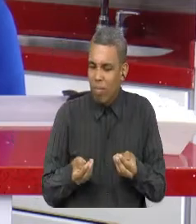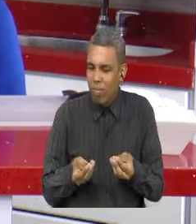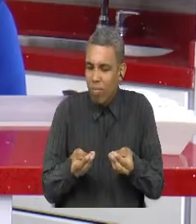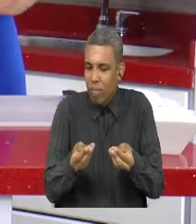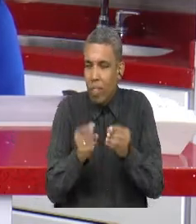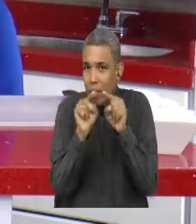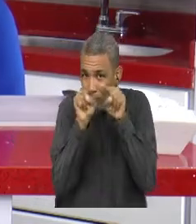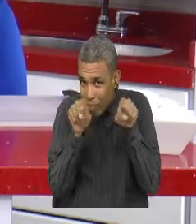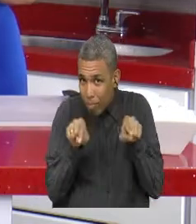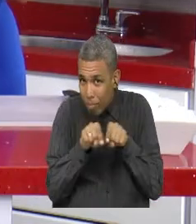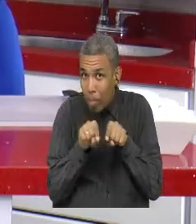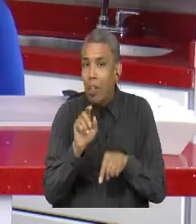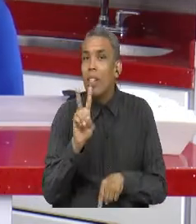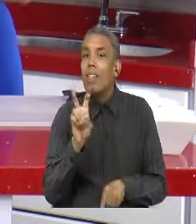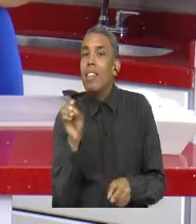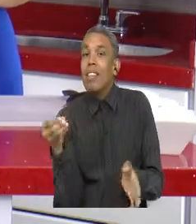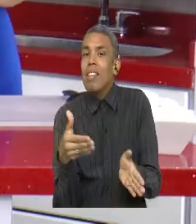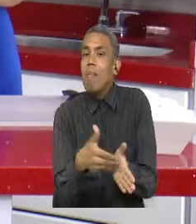necesitamos que ustedes marquen